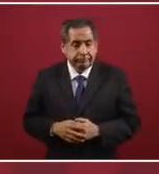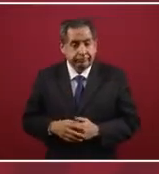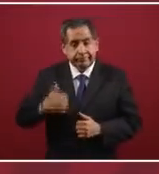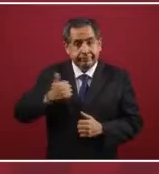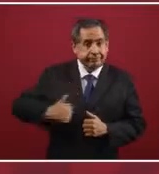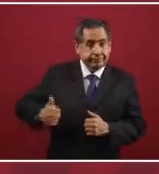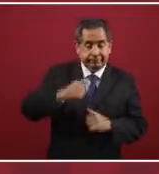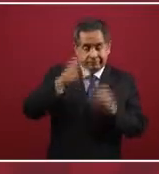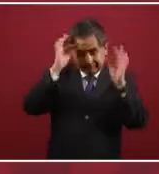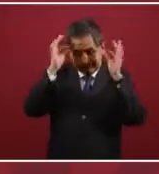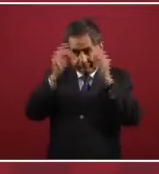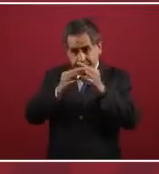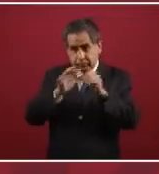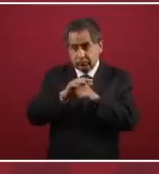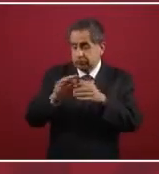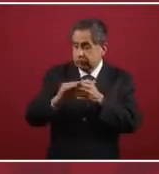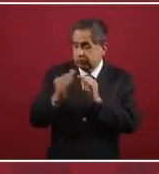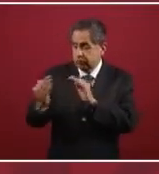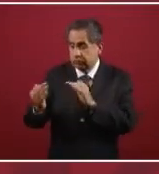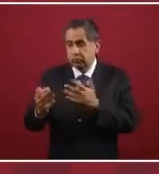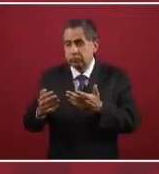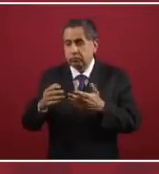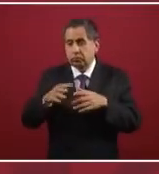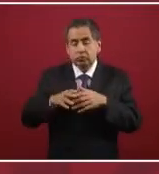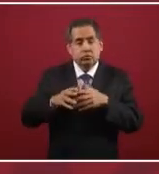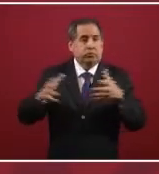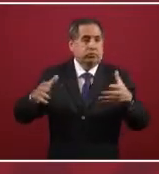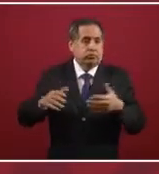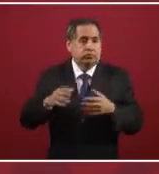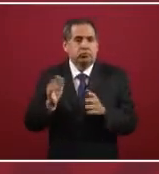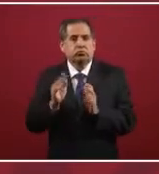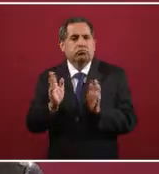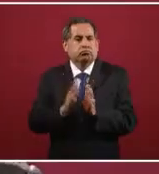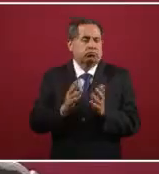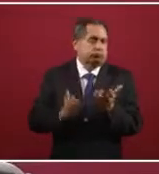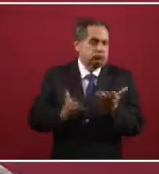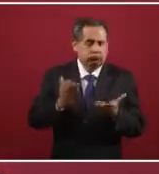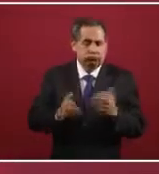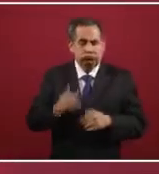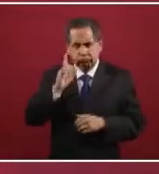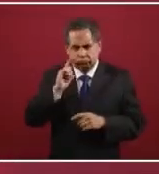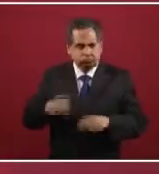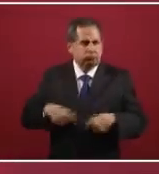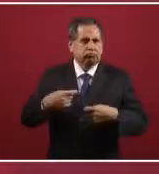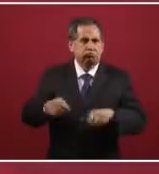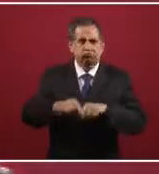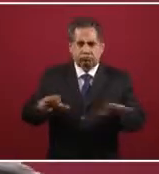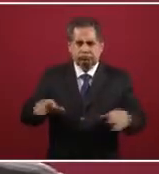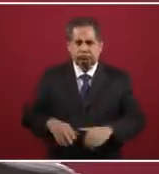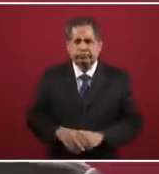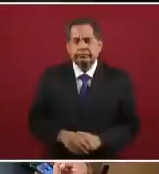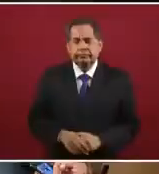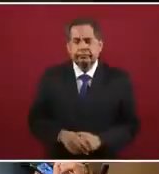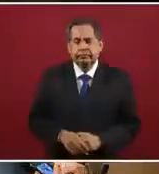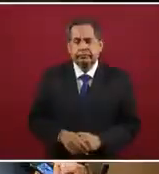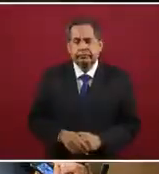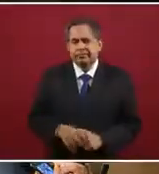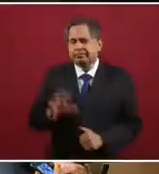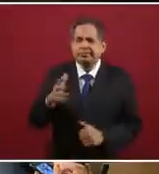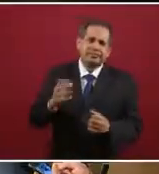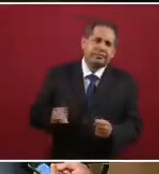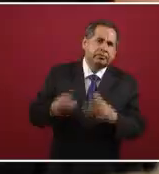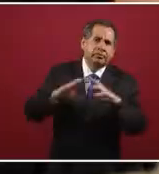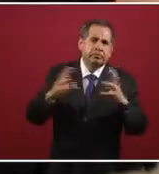consulado, ¿qué jurisdicción tiene? Hay unos consulados que tienen jurisdicciones muy amplias, entonces se los voy a dar también mañana. ¿Cómo cuántos abogados